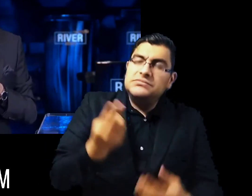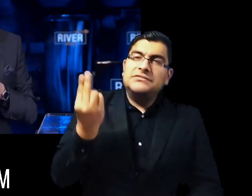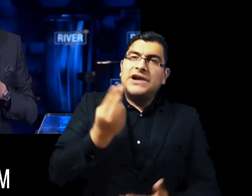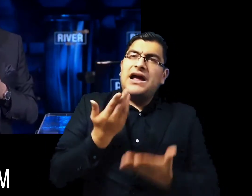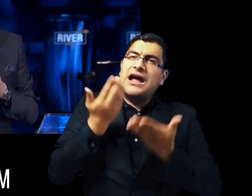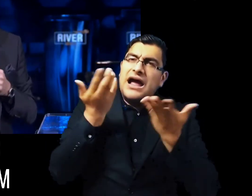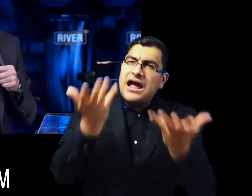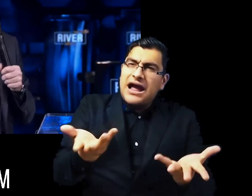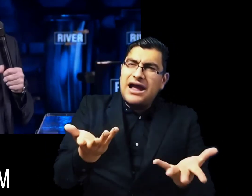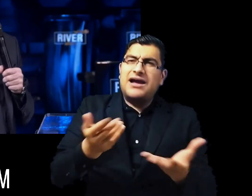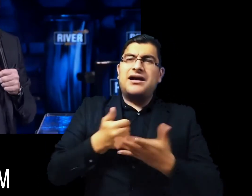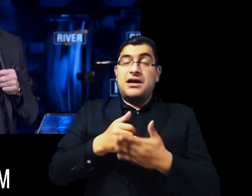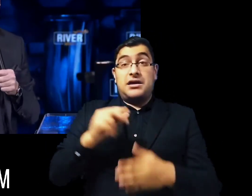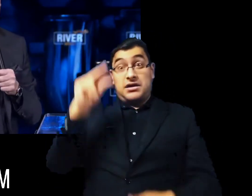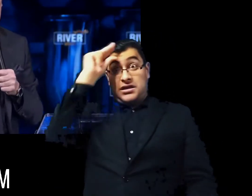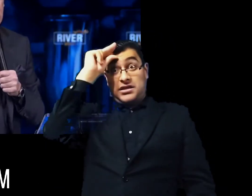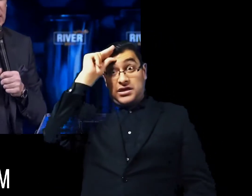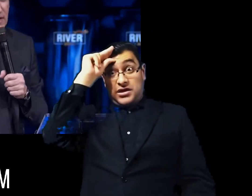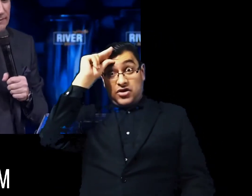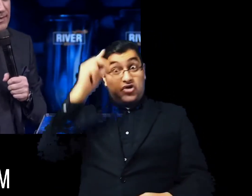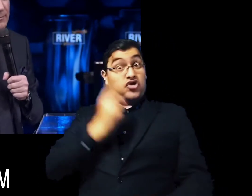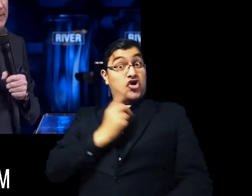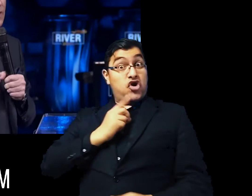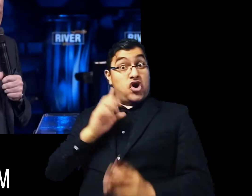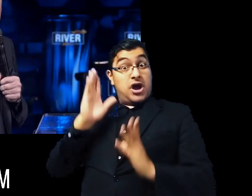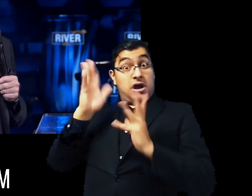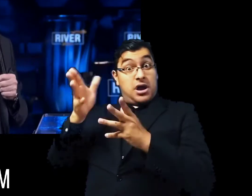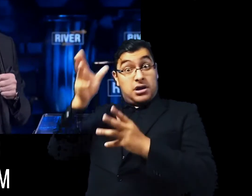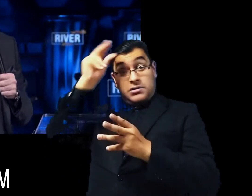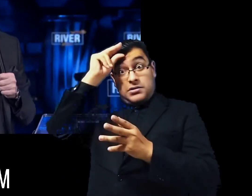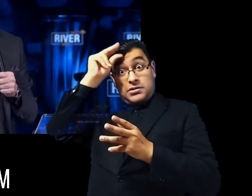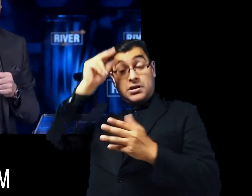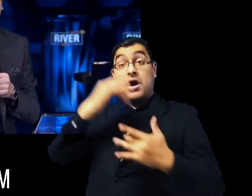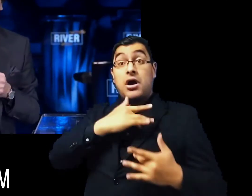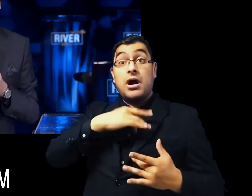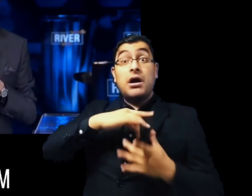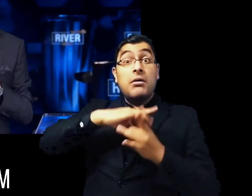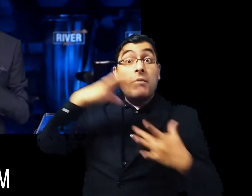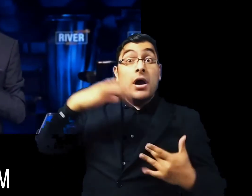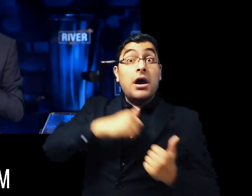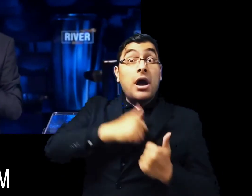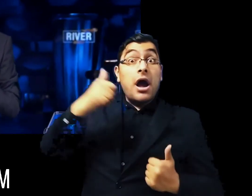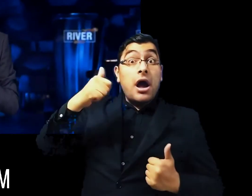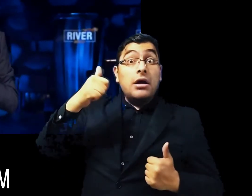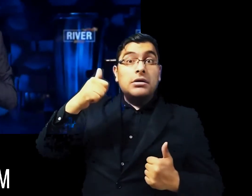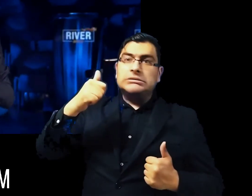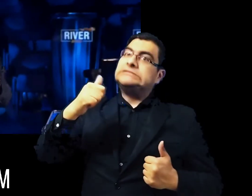La inteligencia por sí sola, sin que esté implicado el corazón, puede ser peligrosa.